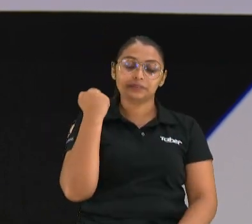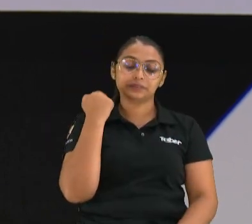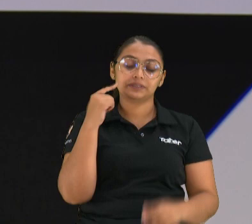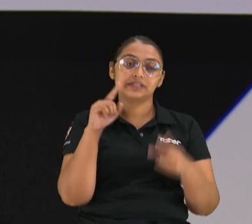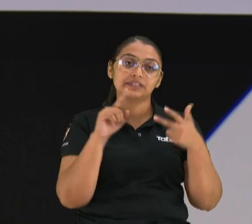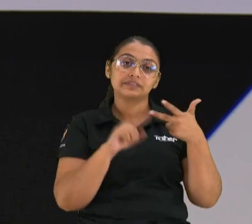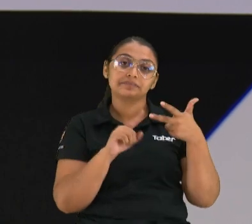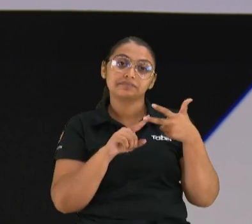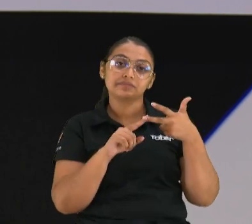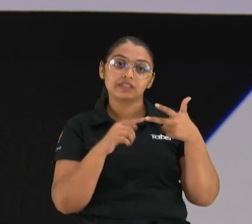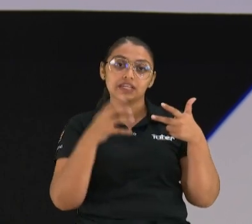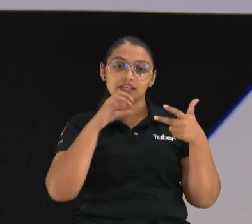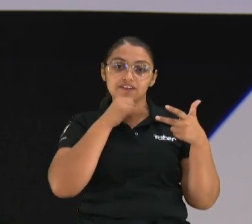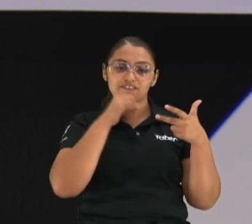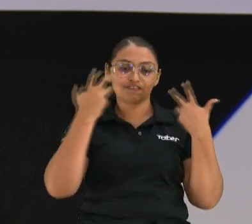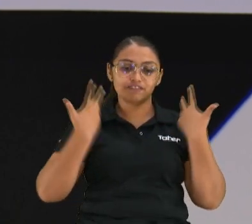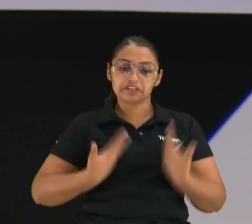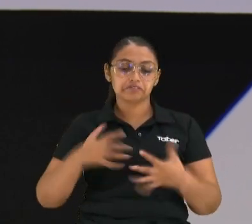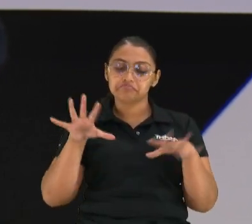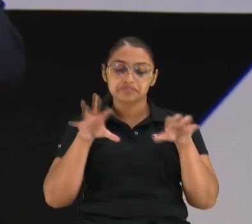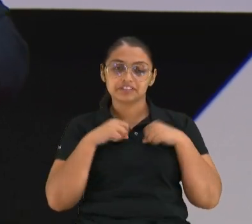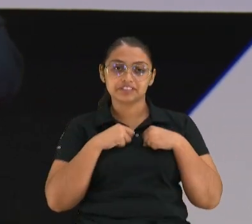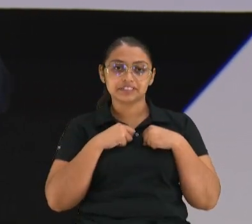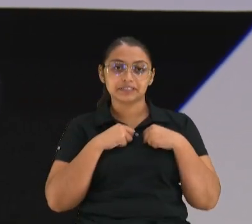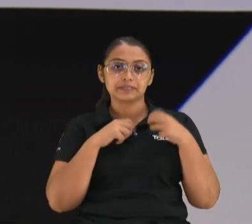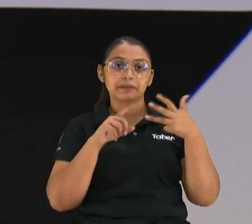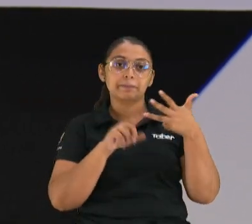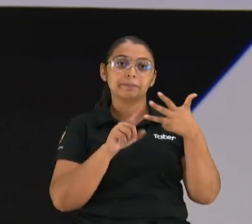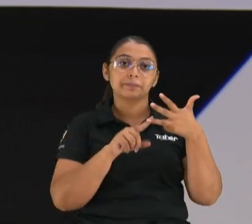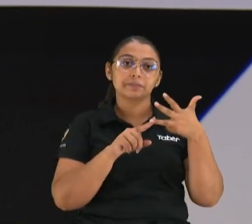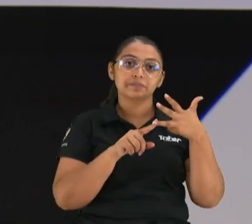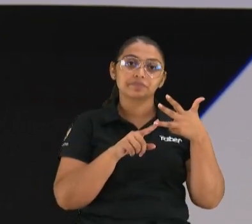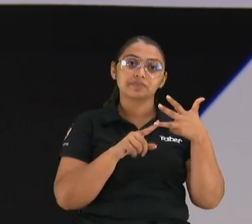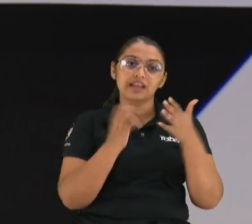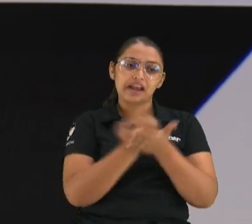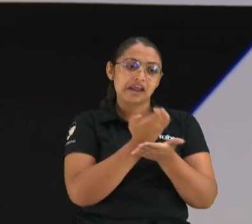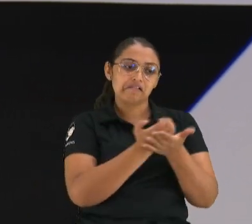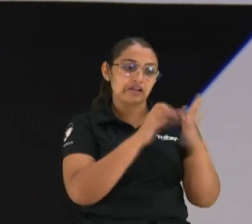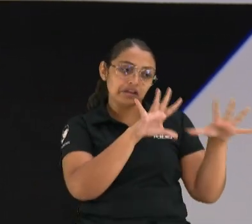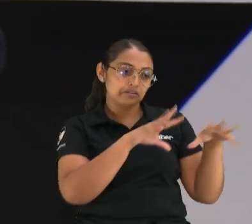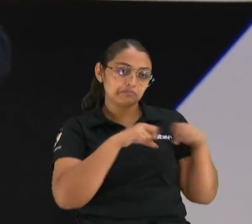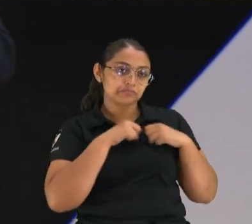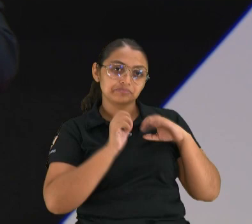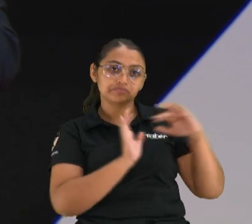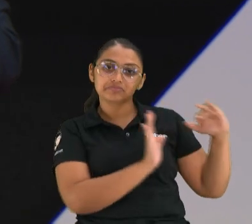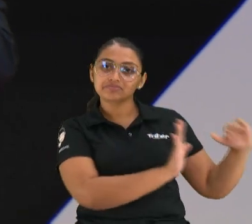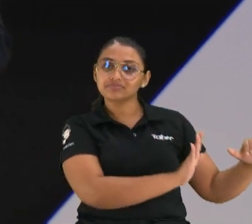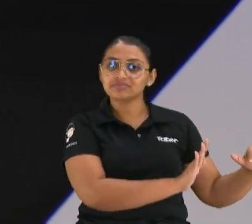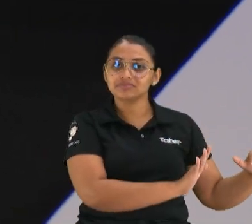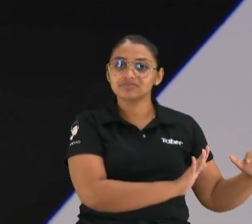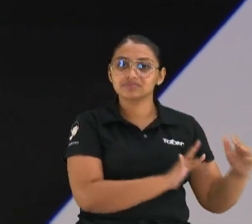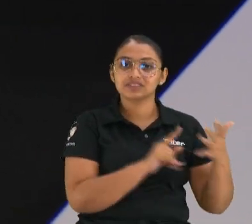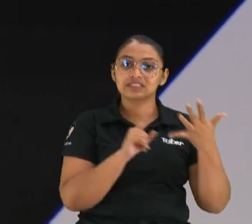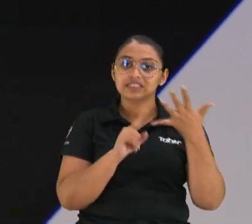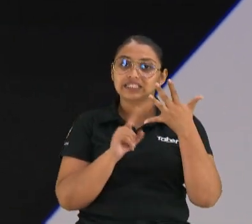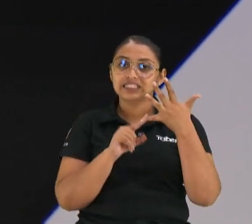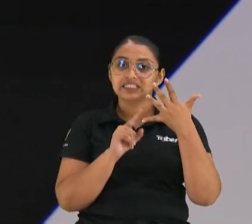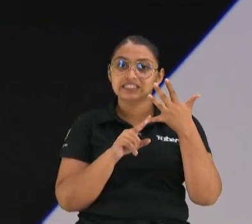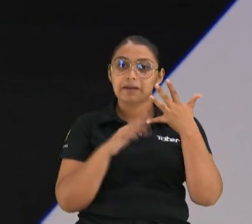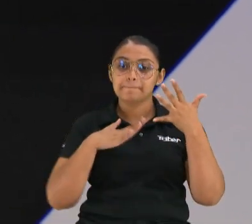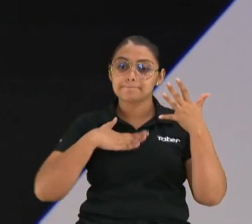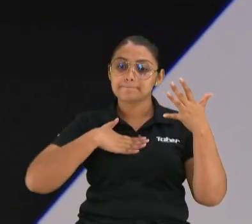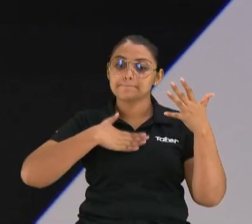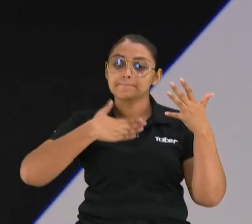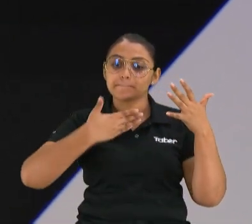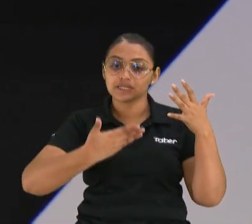está corriendo rechace el evangelio de Cristo ojo y resiste su misericordia cuando piense misericordia piensa en